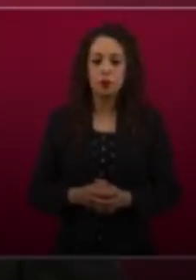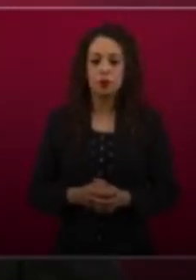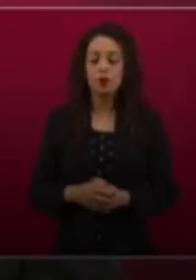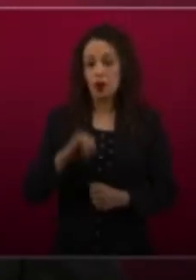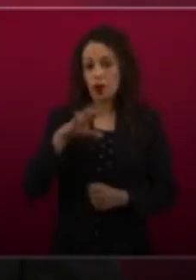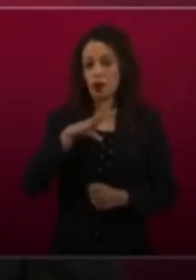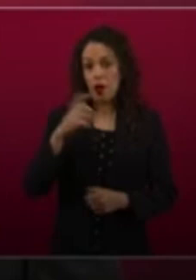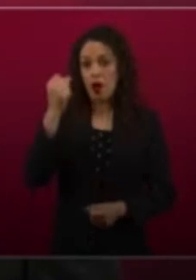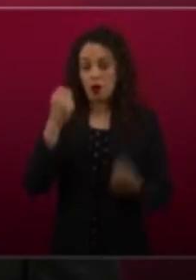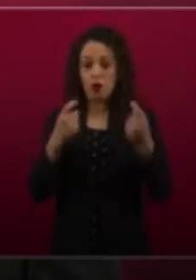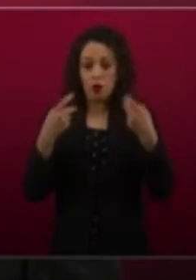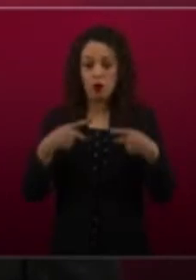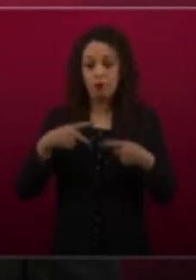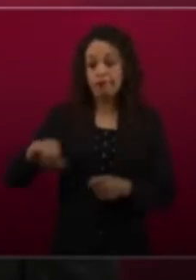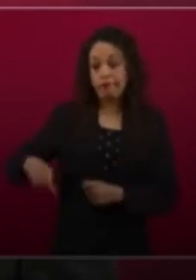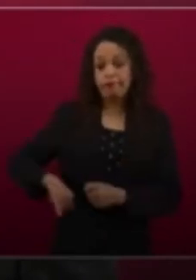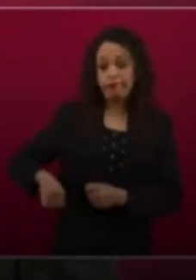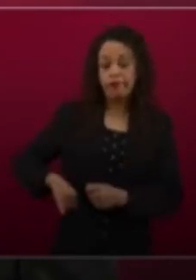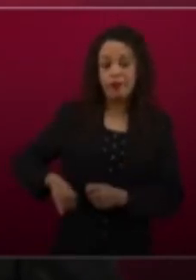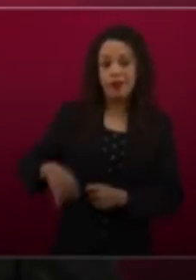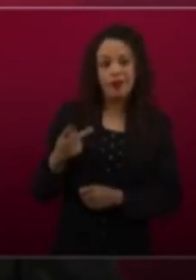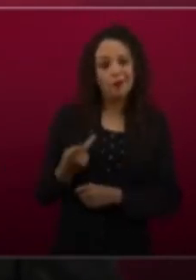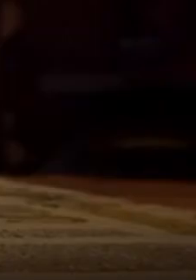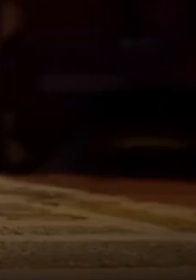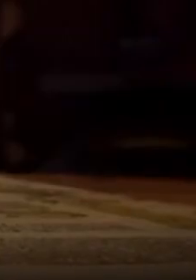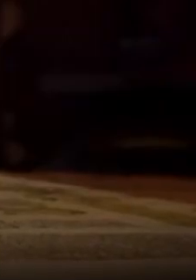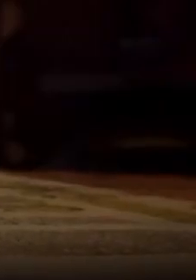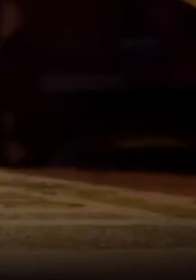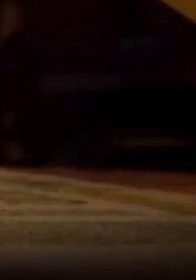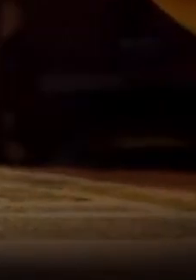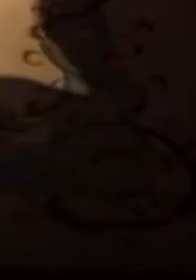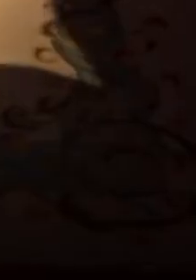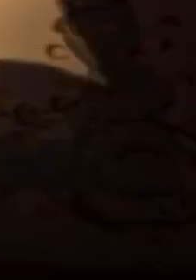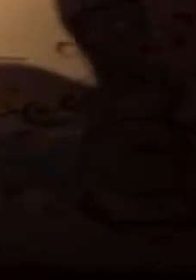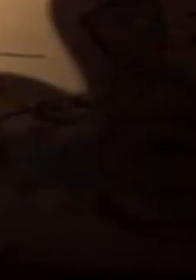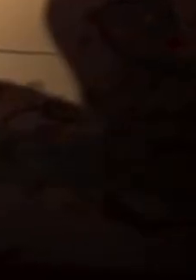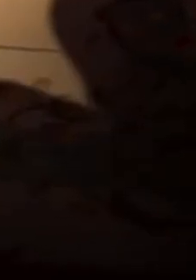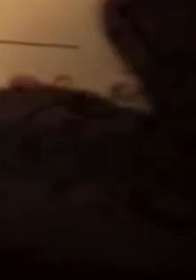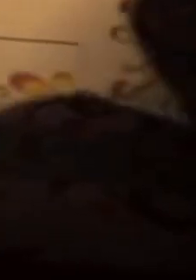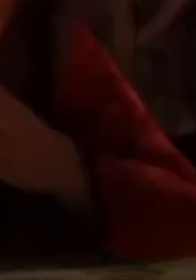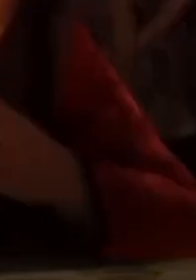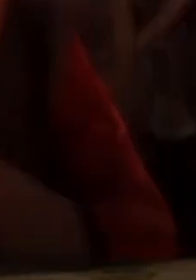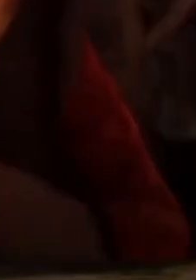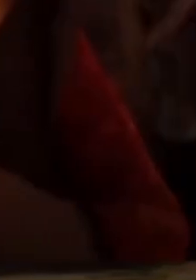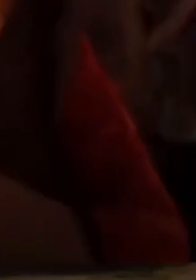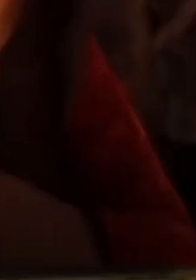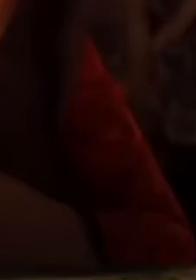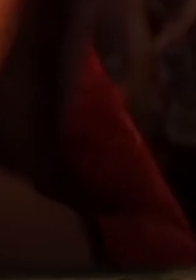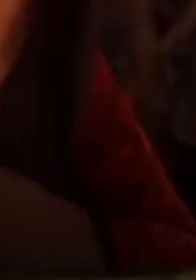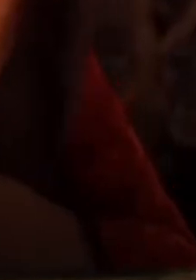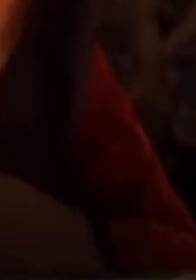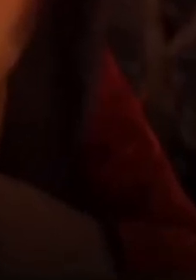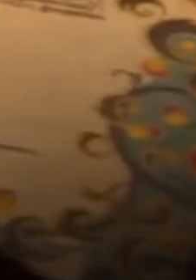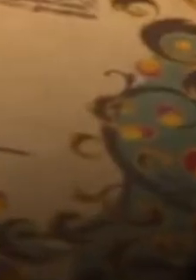interesados, pero no se animan. Anda, Shrek. Firma.